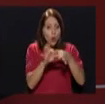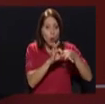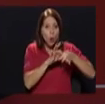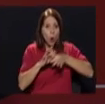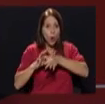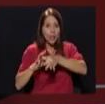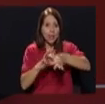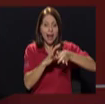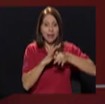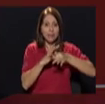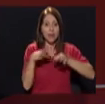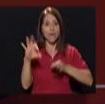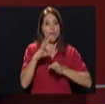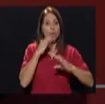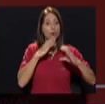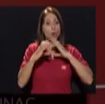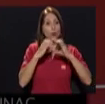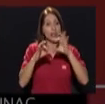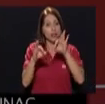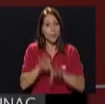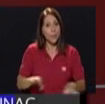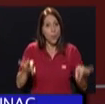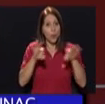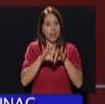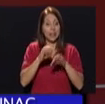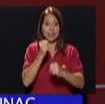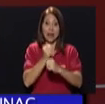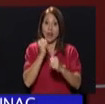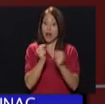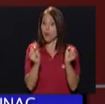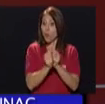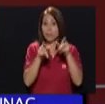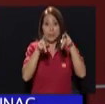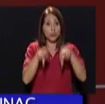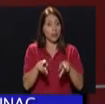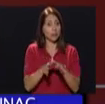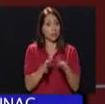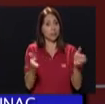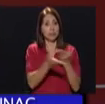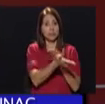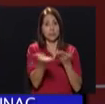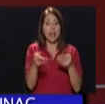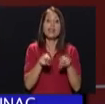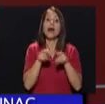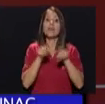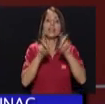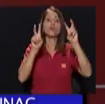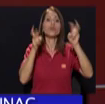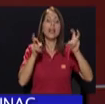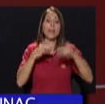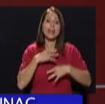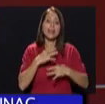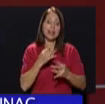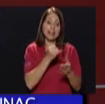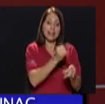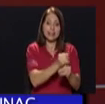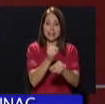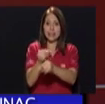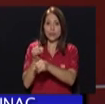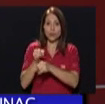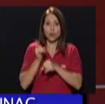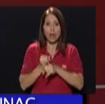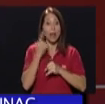tener unos canales de comunicación sumamente importantes, a trabajar con sociedad civil y en un tema interinstitucional, aunque claro, por ley de